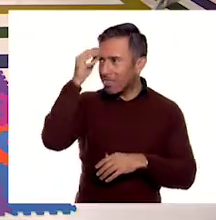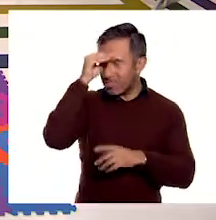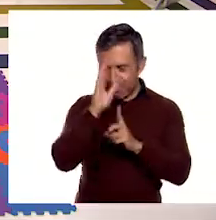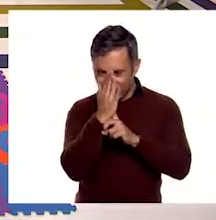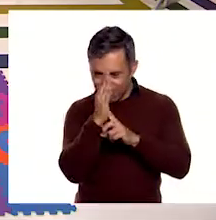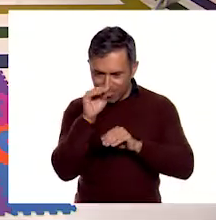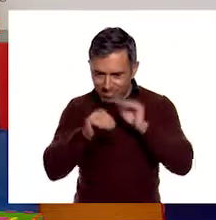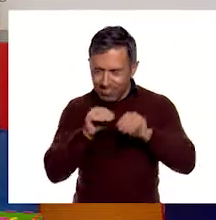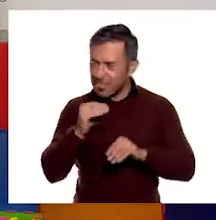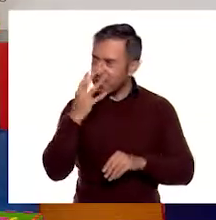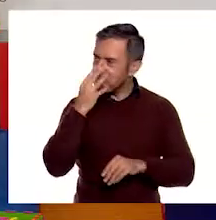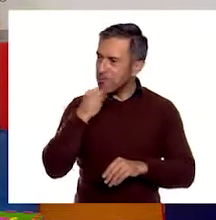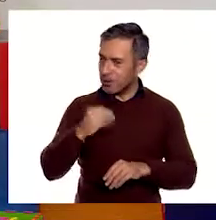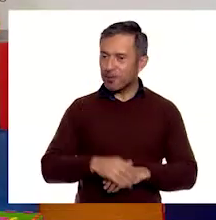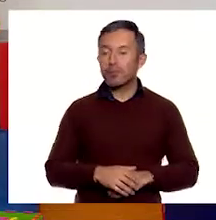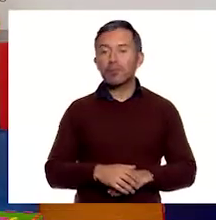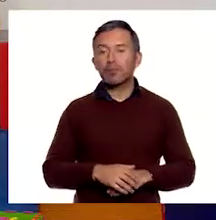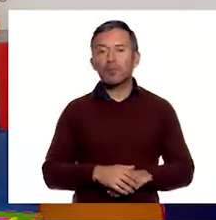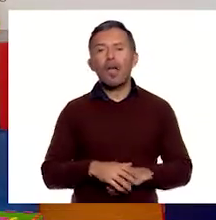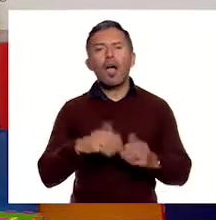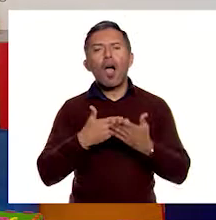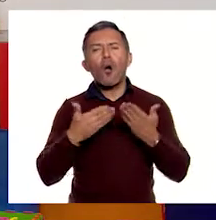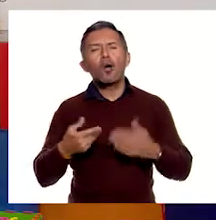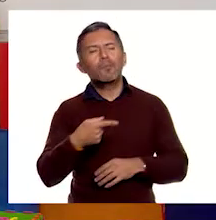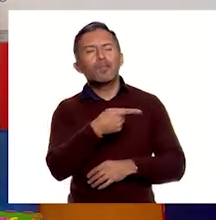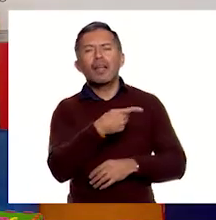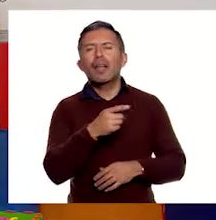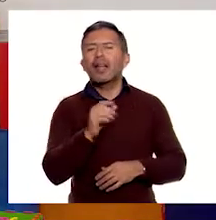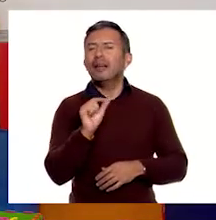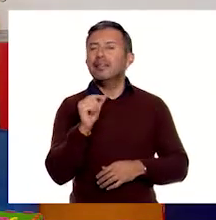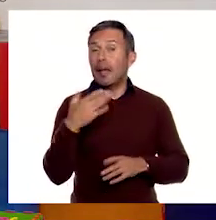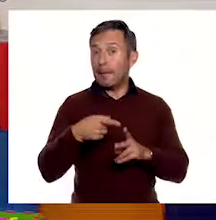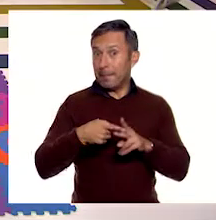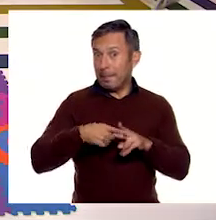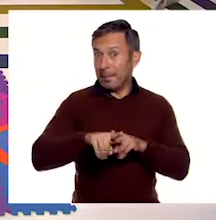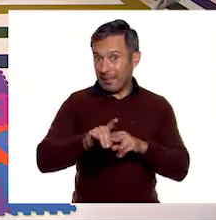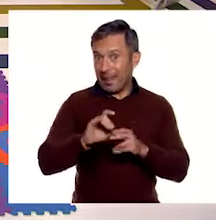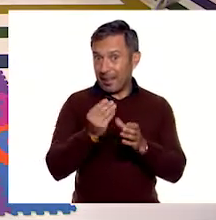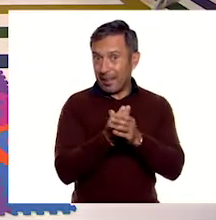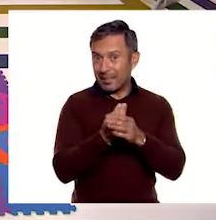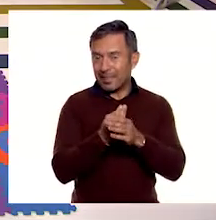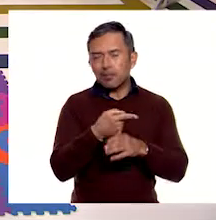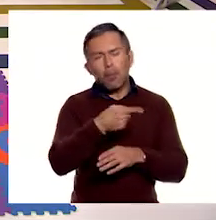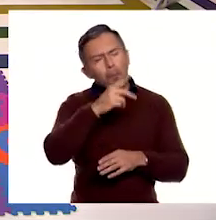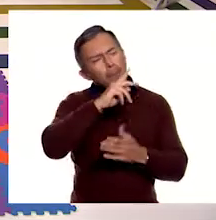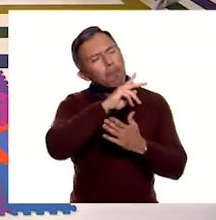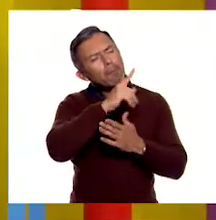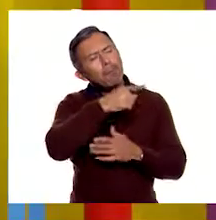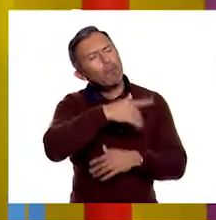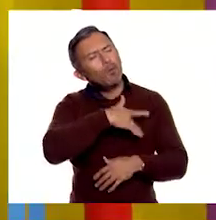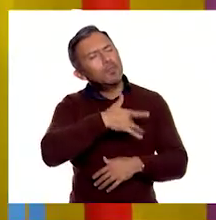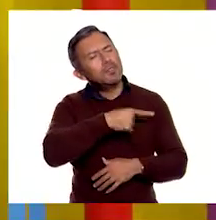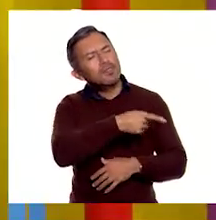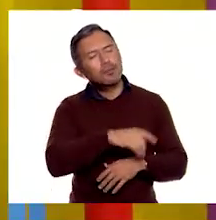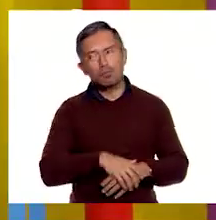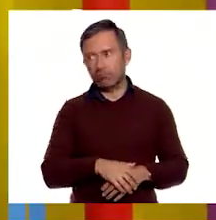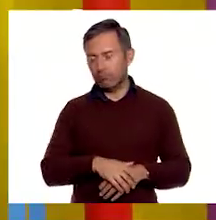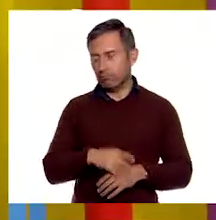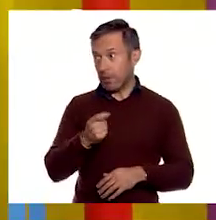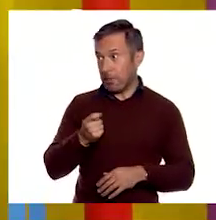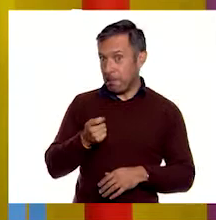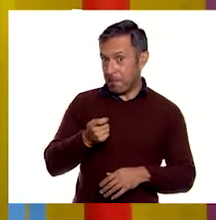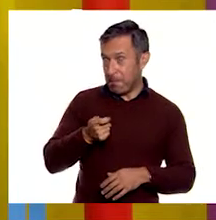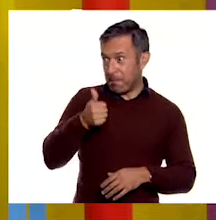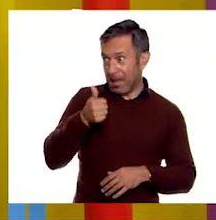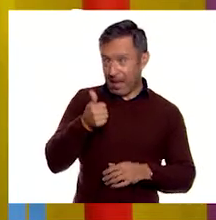ahora, ¿cómo te sentiste, Eric, al inicio del programa? Y ustedes, niños, también, ¿cómo se sintieron? Pues, como siempre, cuando vamos a